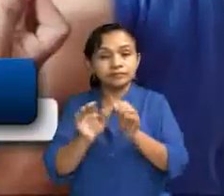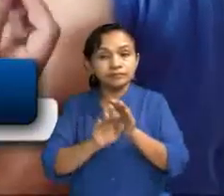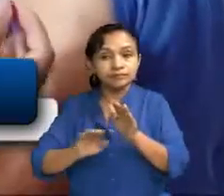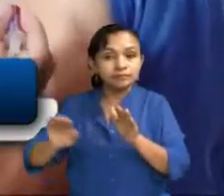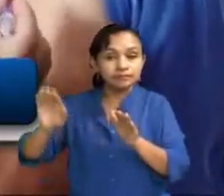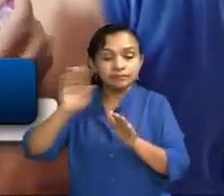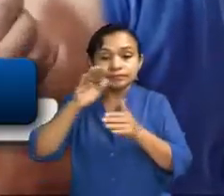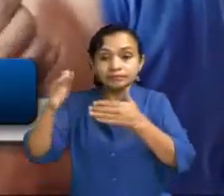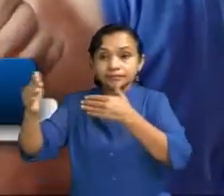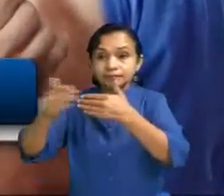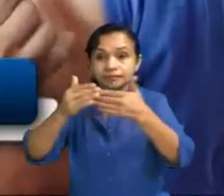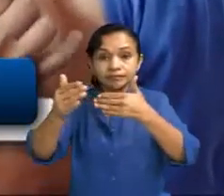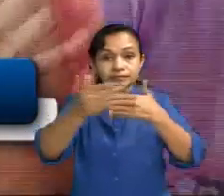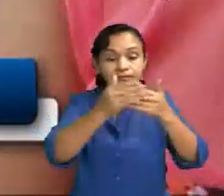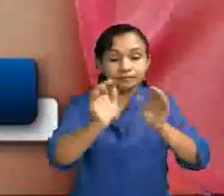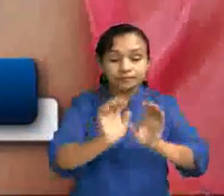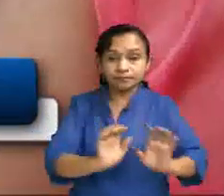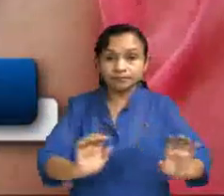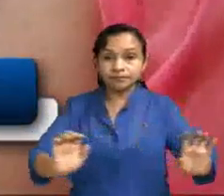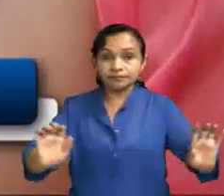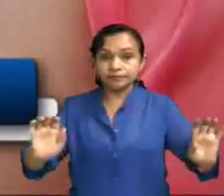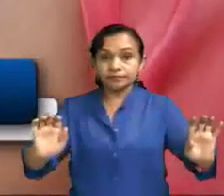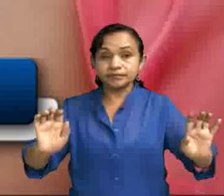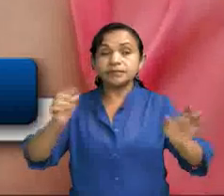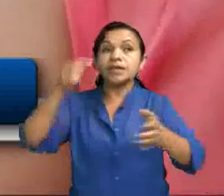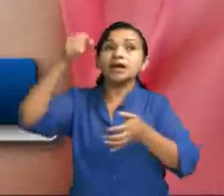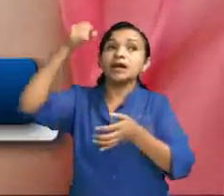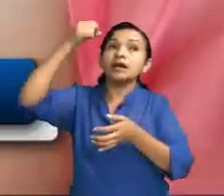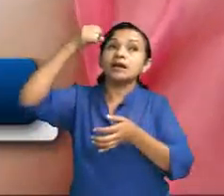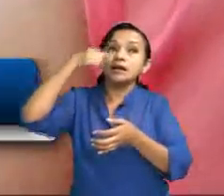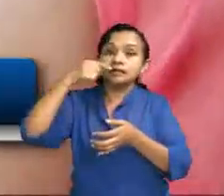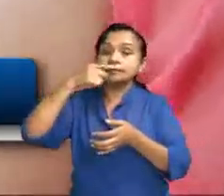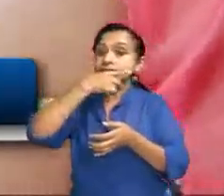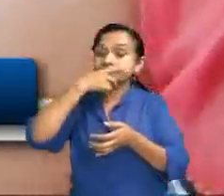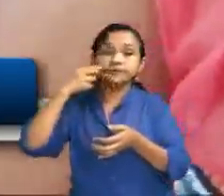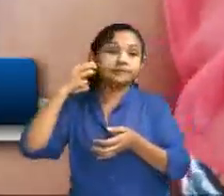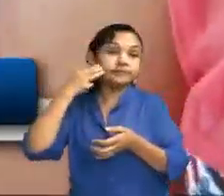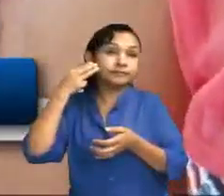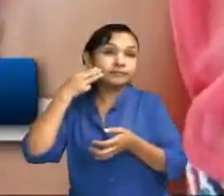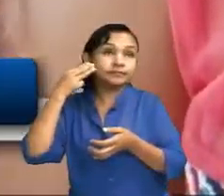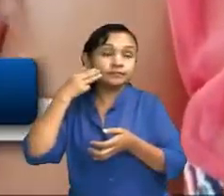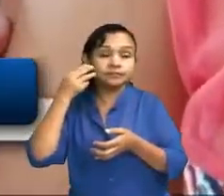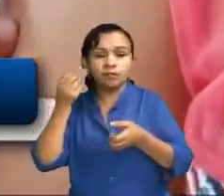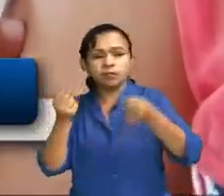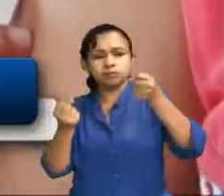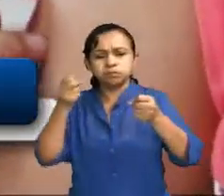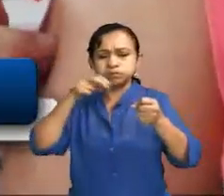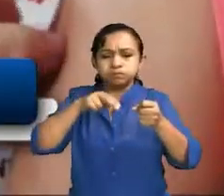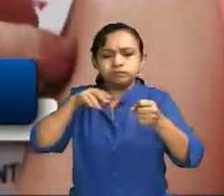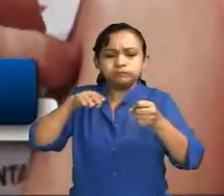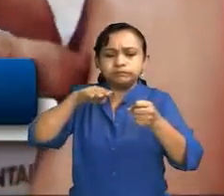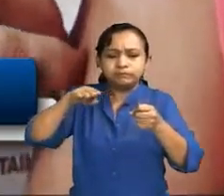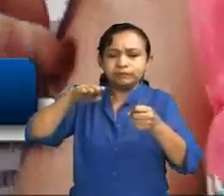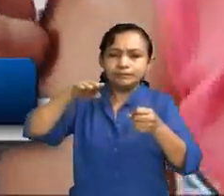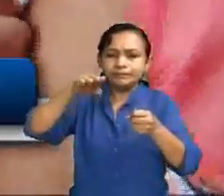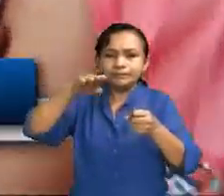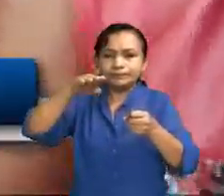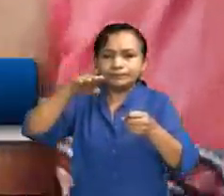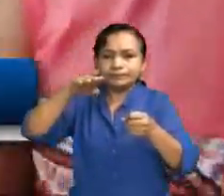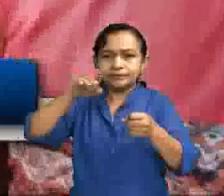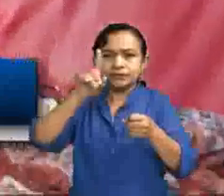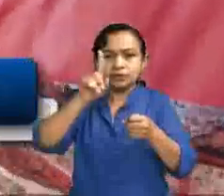más cerca a los niños lo que es la vacuna. Así el papá ya no va a tomar el camión, porque hay comunidades que el camión